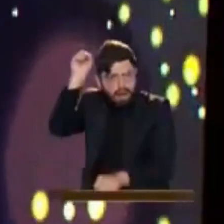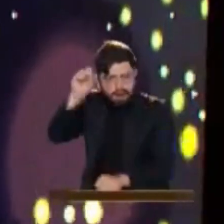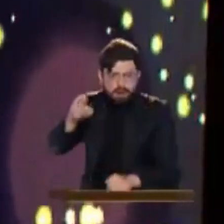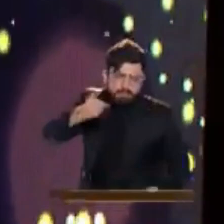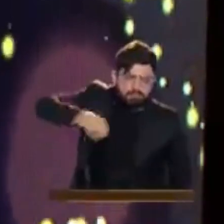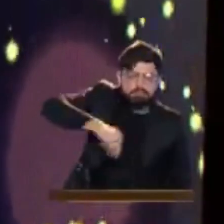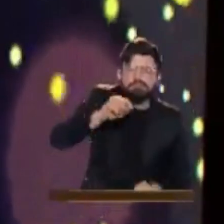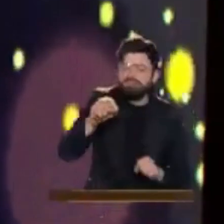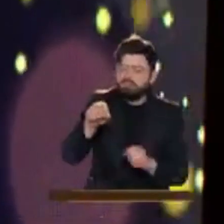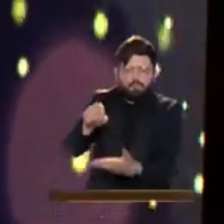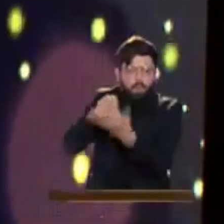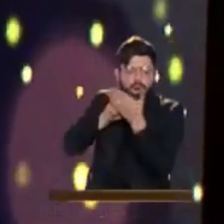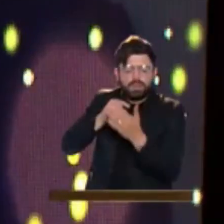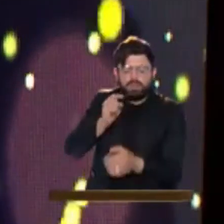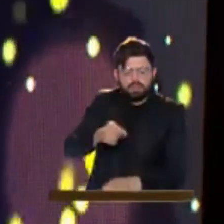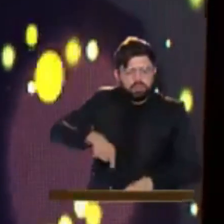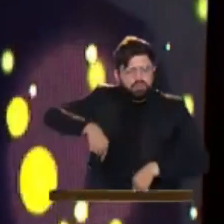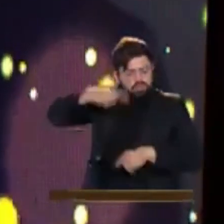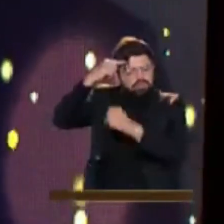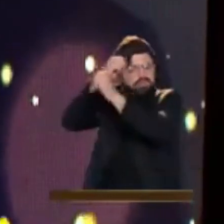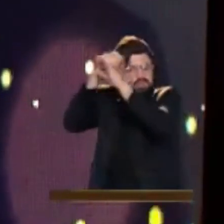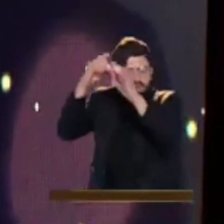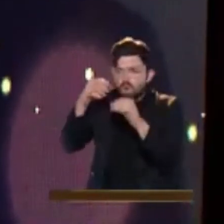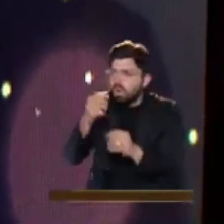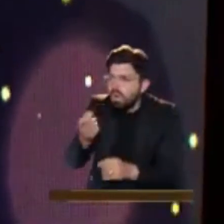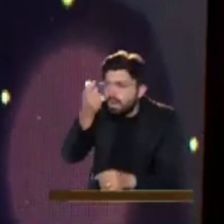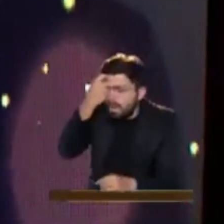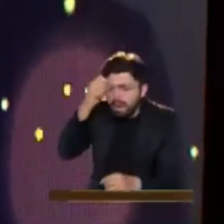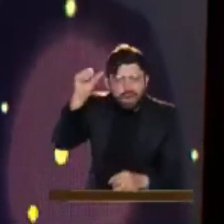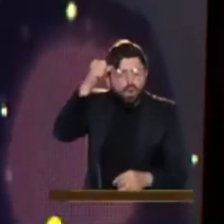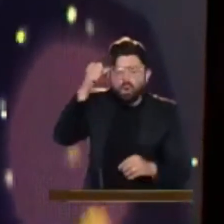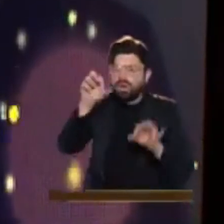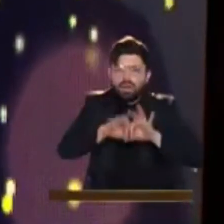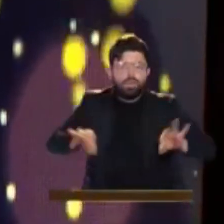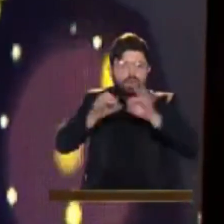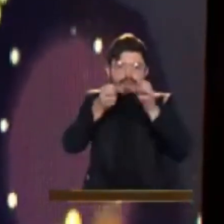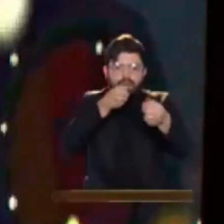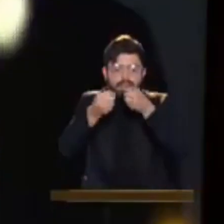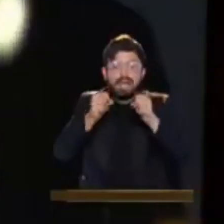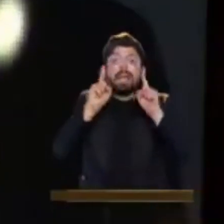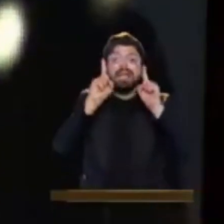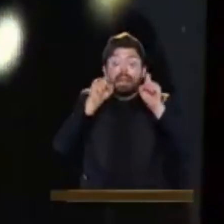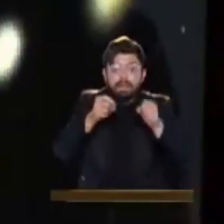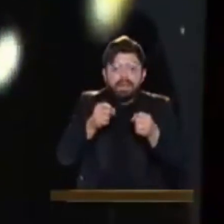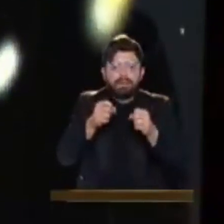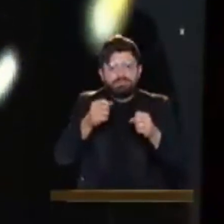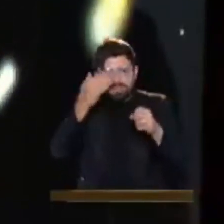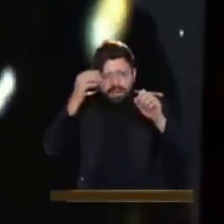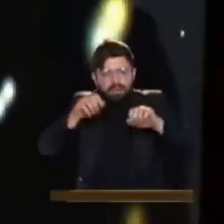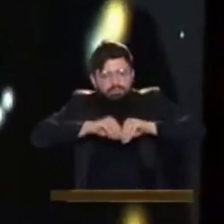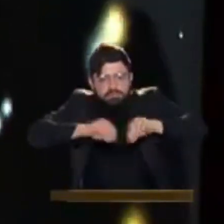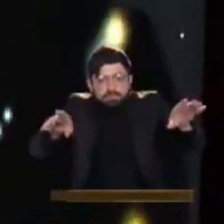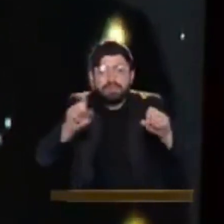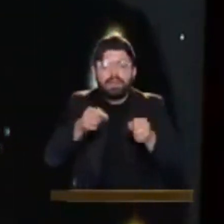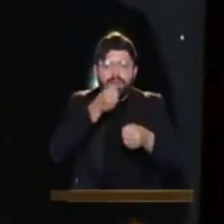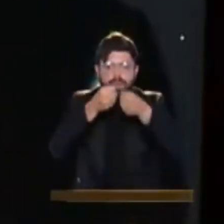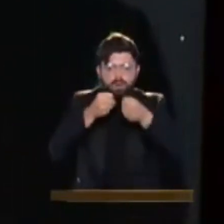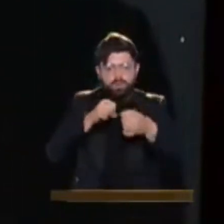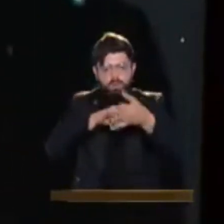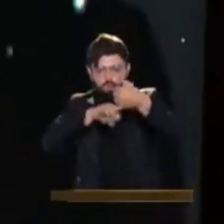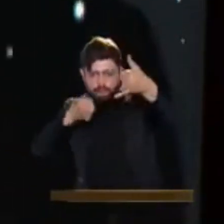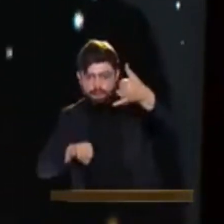la importancia de la libertad de prensa y del periodismo independiente. Gracias por acompañarnos en esta noche de homenaje y